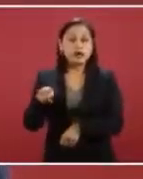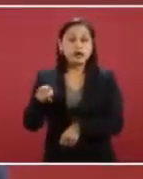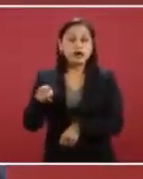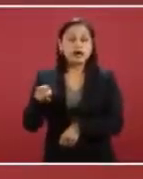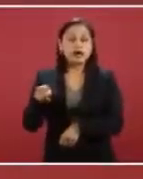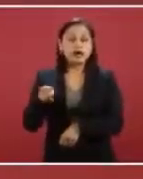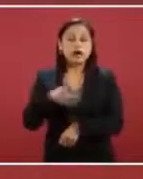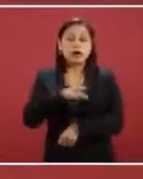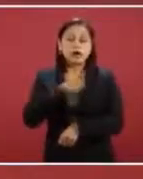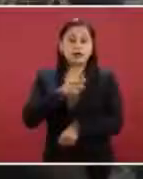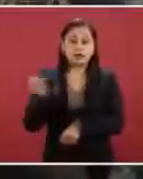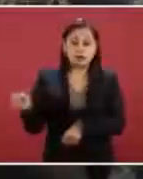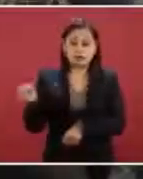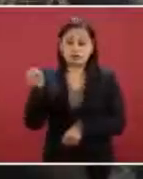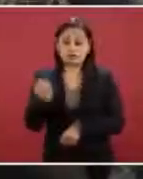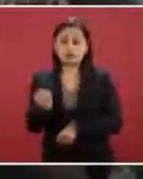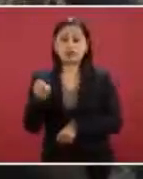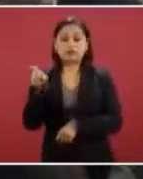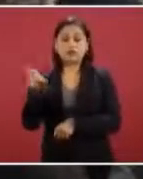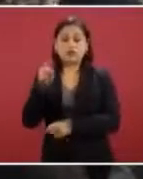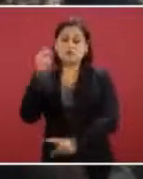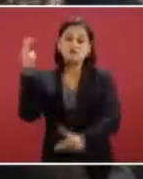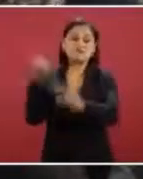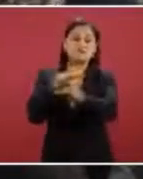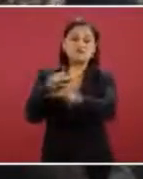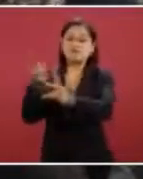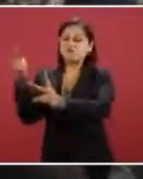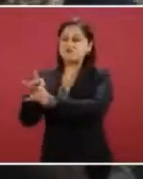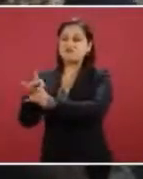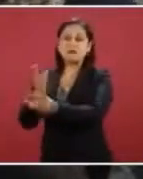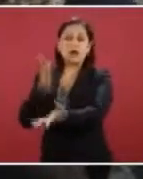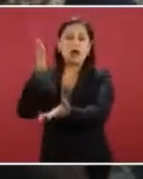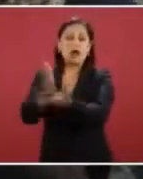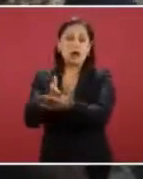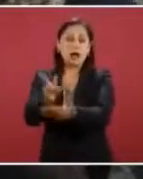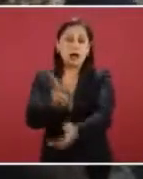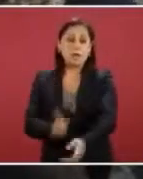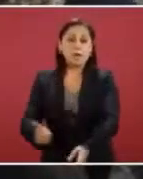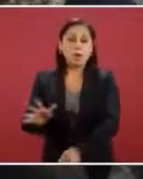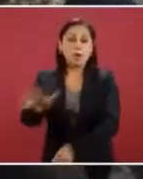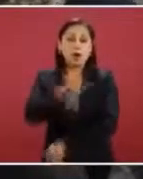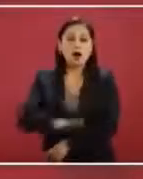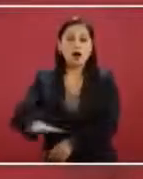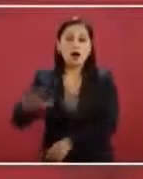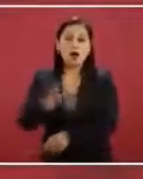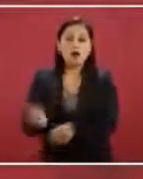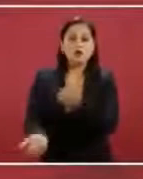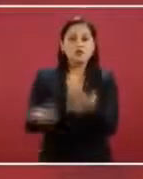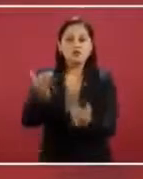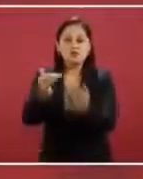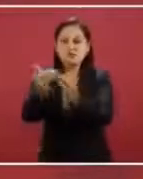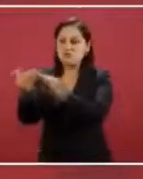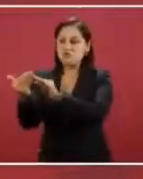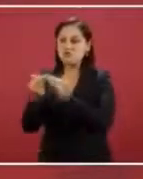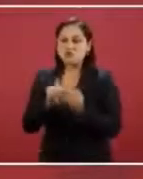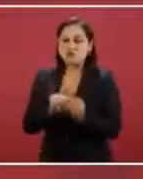quemar las casas. No olvidemos que en Morelos estuvo Huerta.